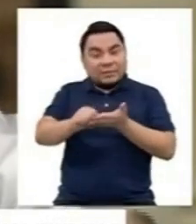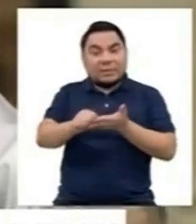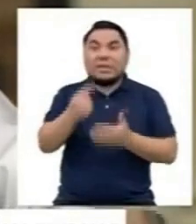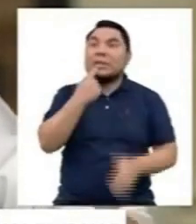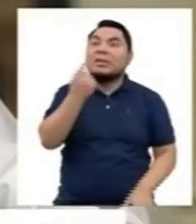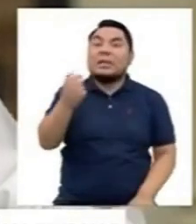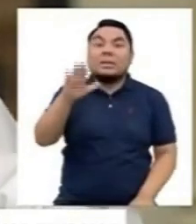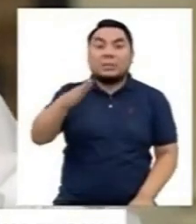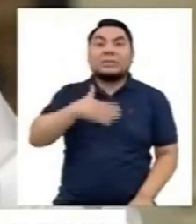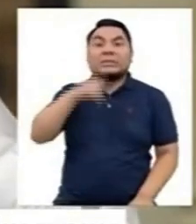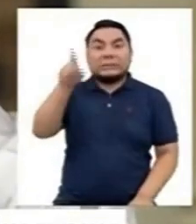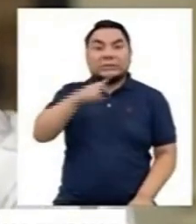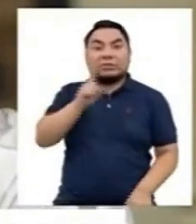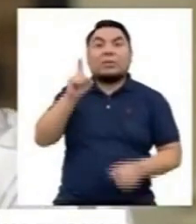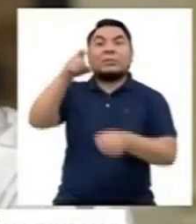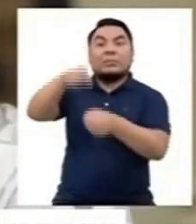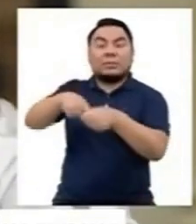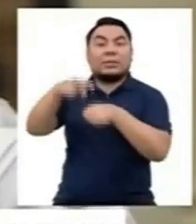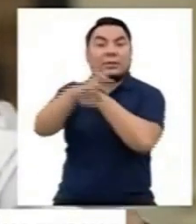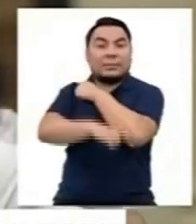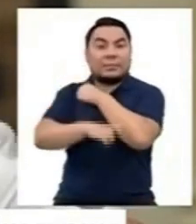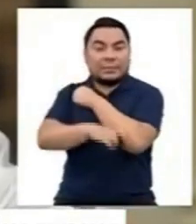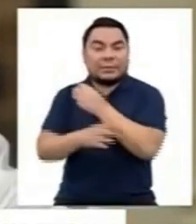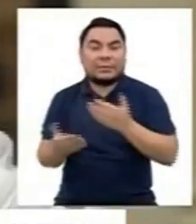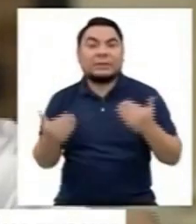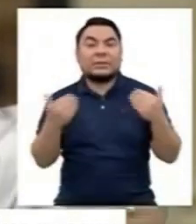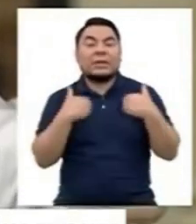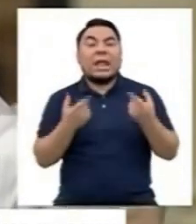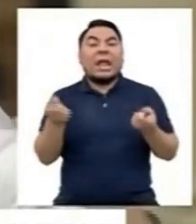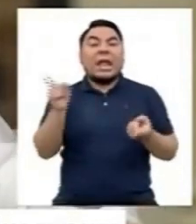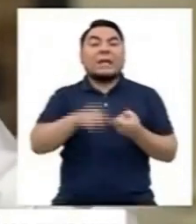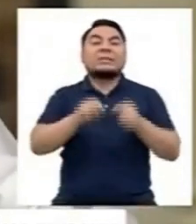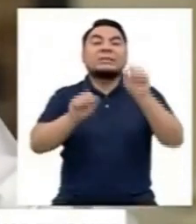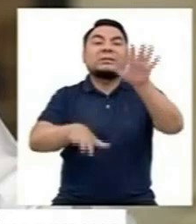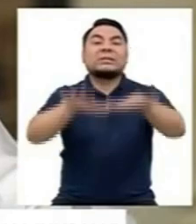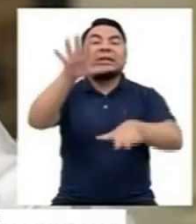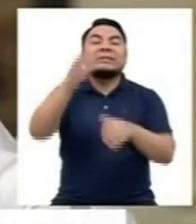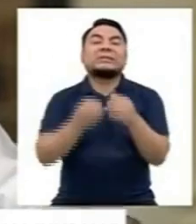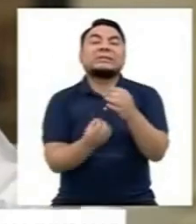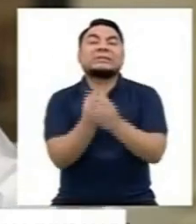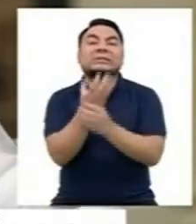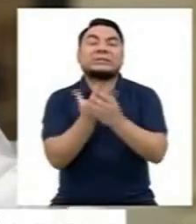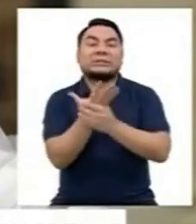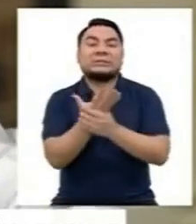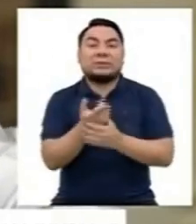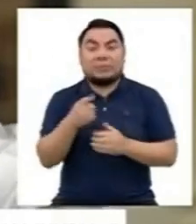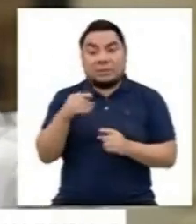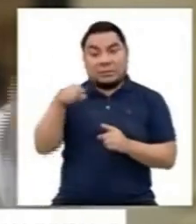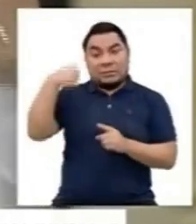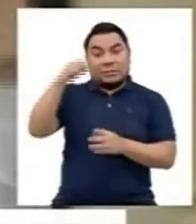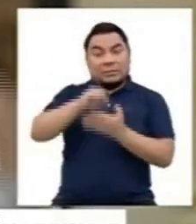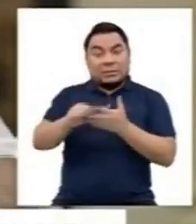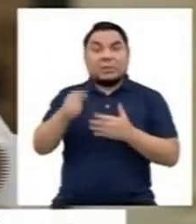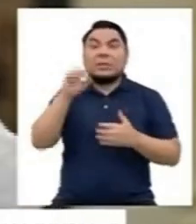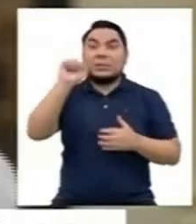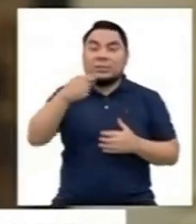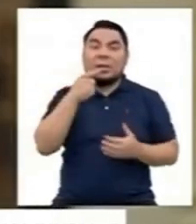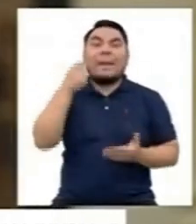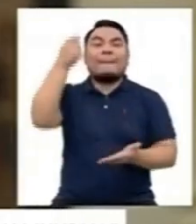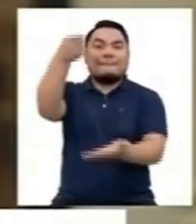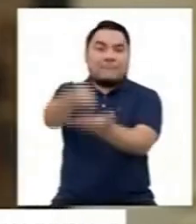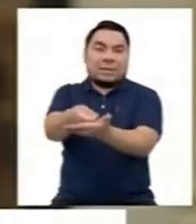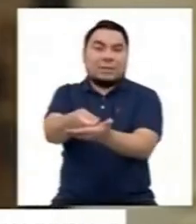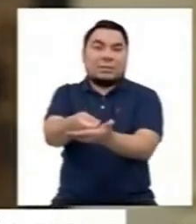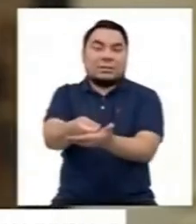universidades encargadas de este proyecto, que es la Cayetano Heredia y la Universidad Mayor de San Marcos. Pero el Perú no se